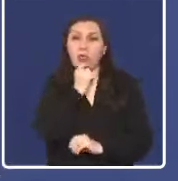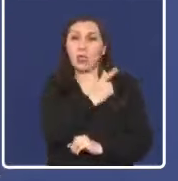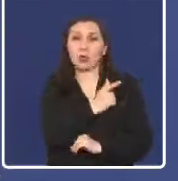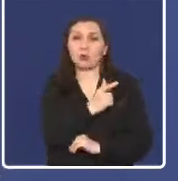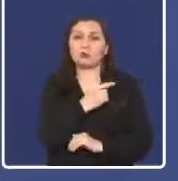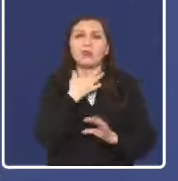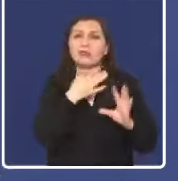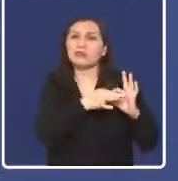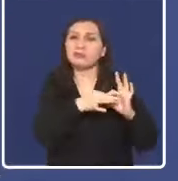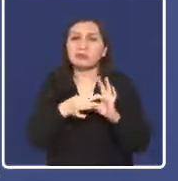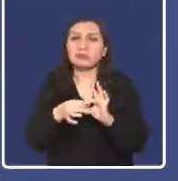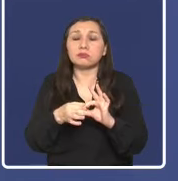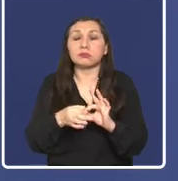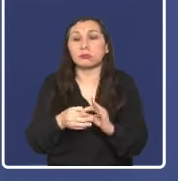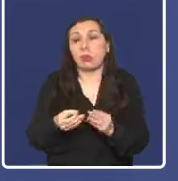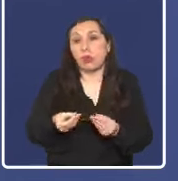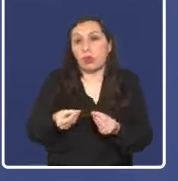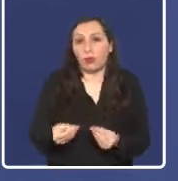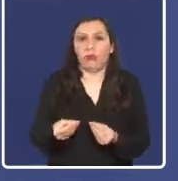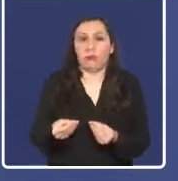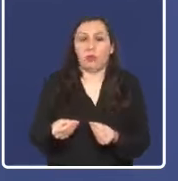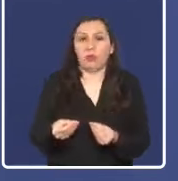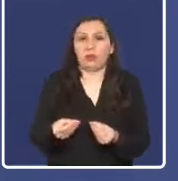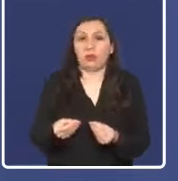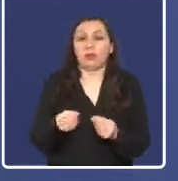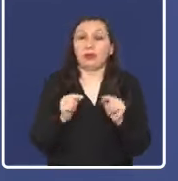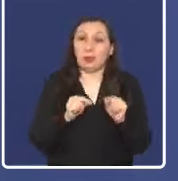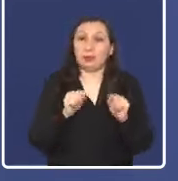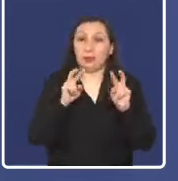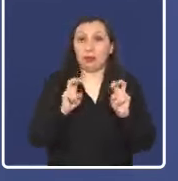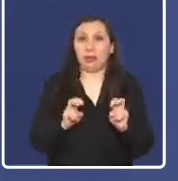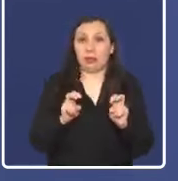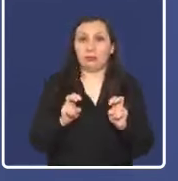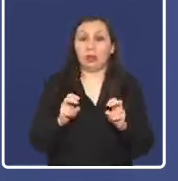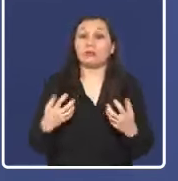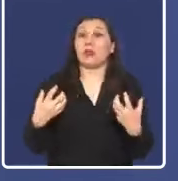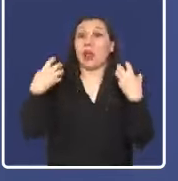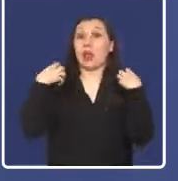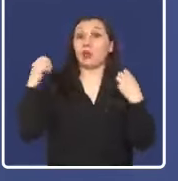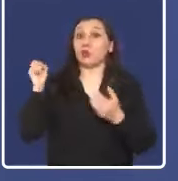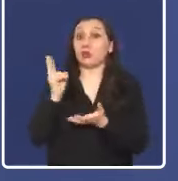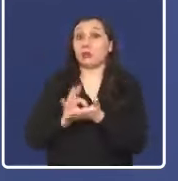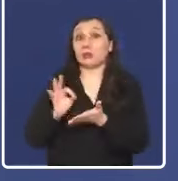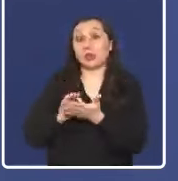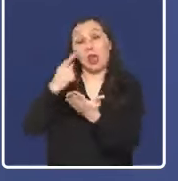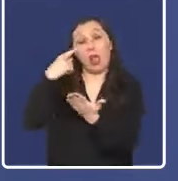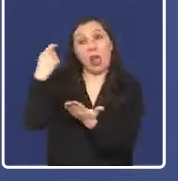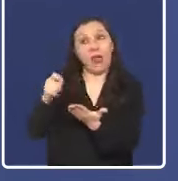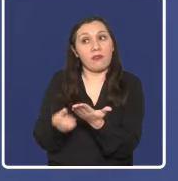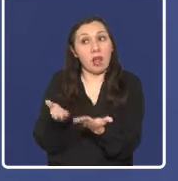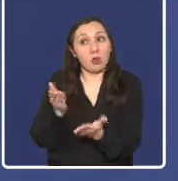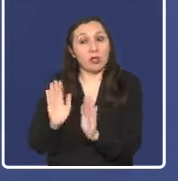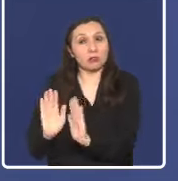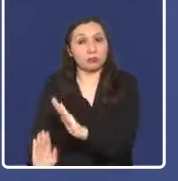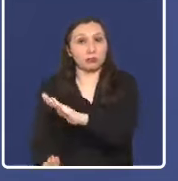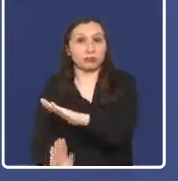denuncia, en qué consiste, y evidentemente, en función de eso, el cargo de subsecretario está en evaluación, porque